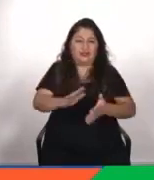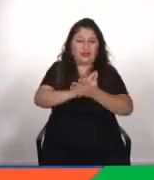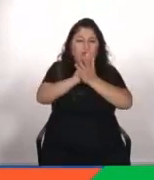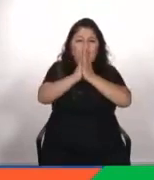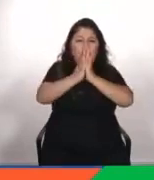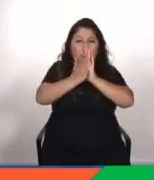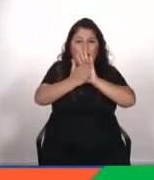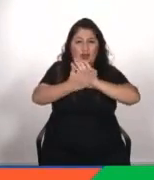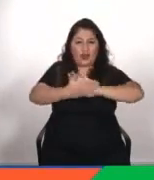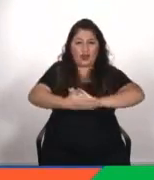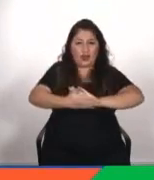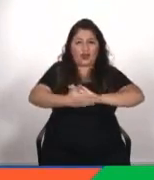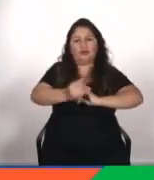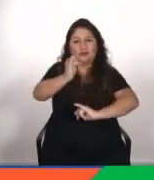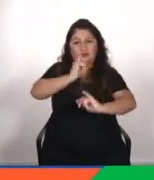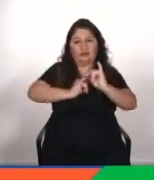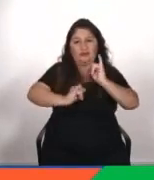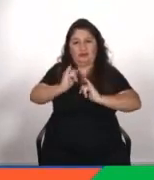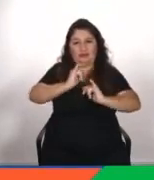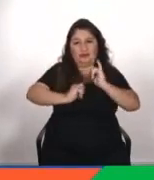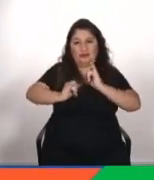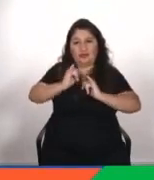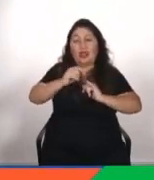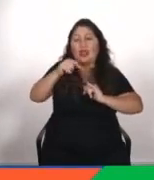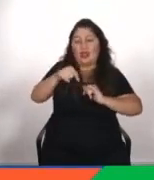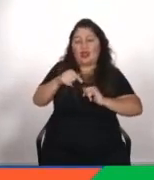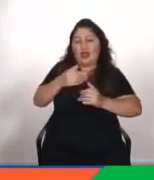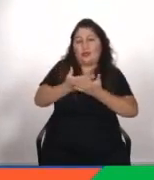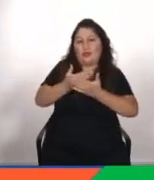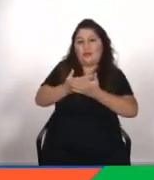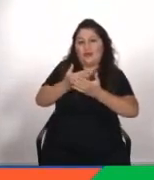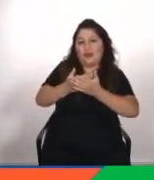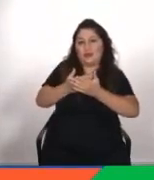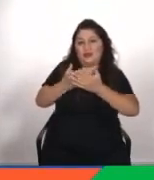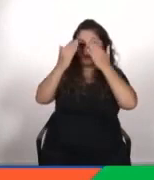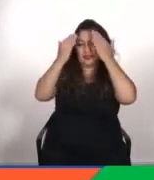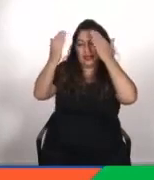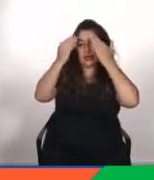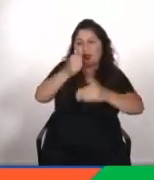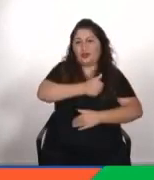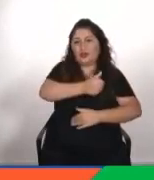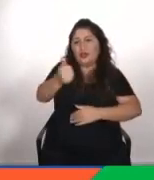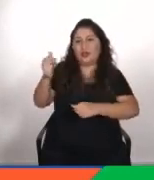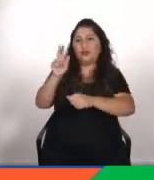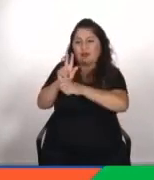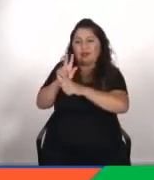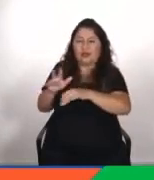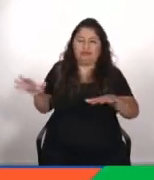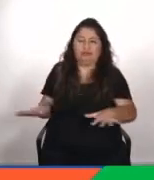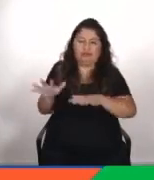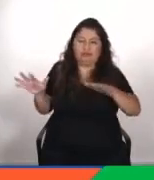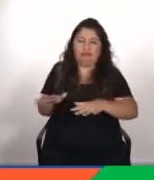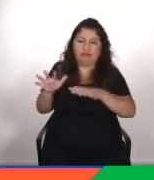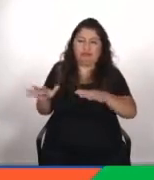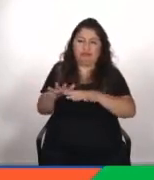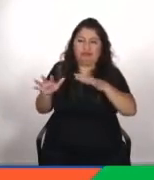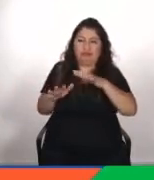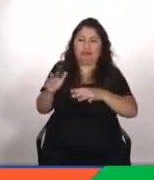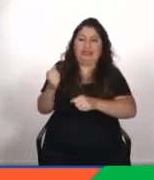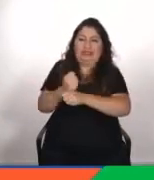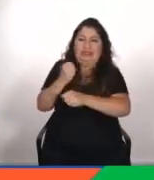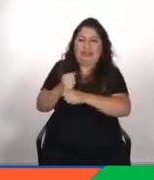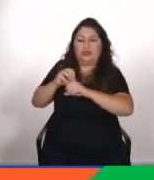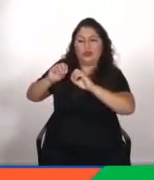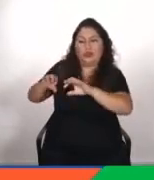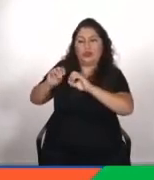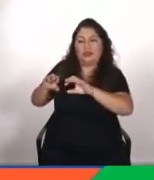sido un desafío. Incluso un saludo especial a todos los profesores que en este momento están vueltos locos creando material, innovando y tratando de hacer educación. Pido por